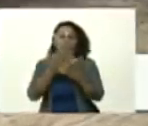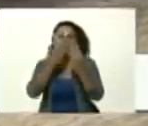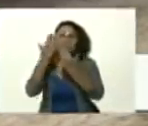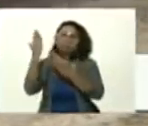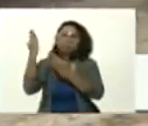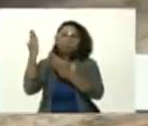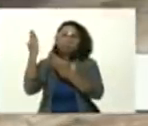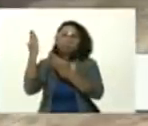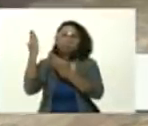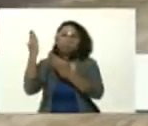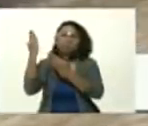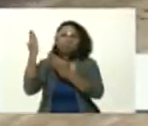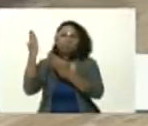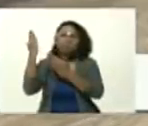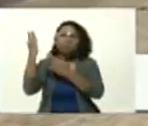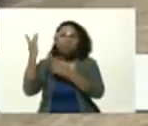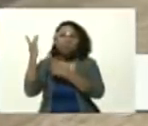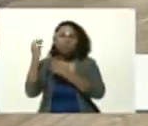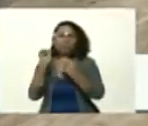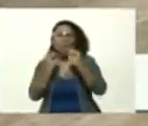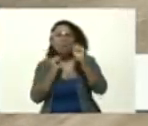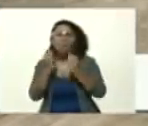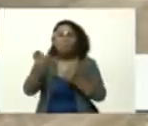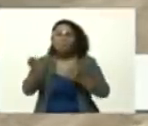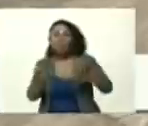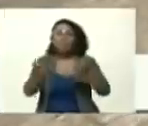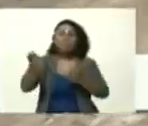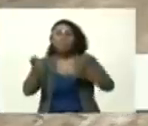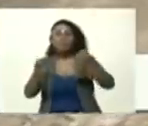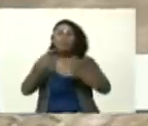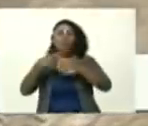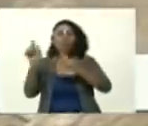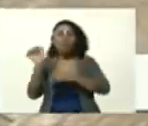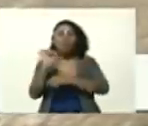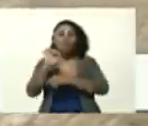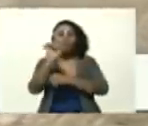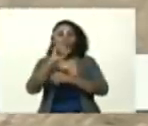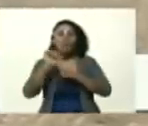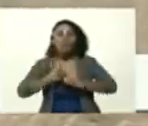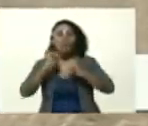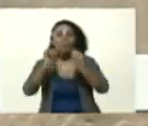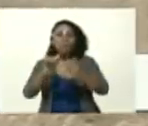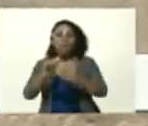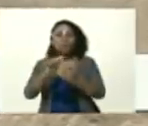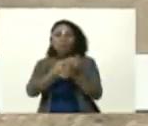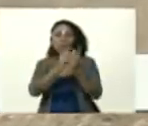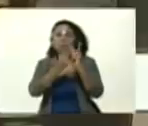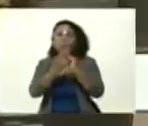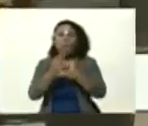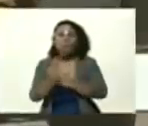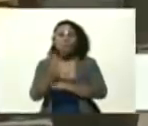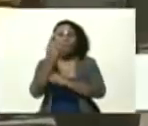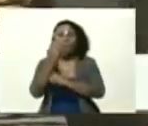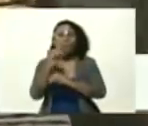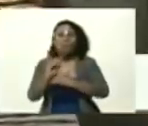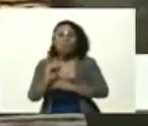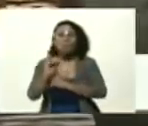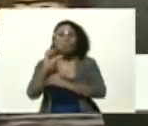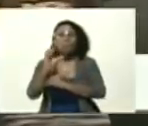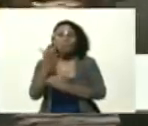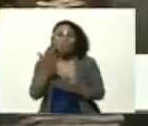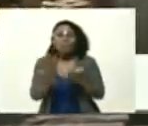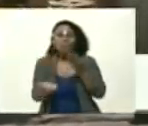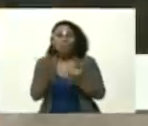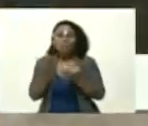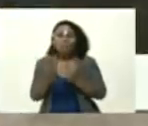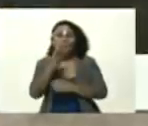cantidad inmensa de gandolas, entre otras cantidades de vehículos. Y por eso comenzamos a sustituir la primera capa, que es la capa de nivelación. Estamos